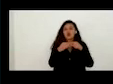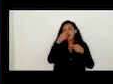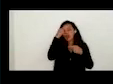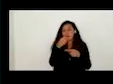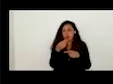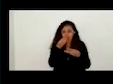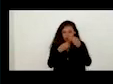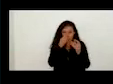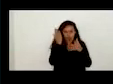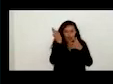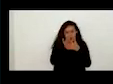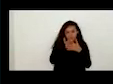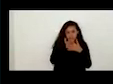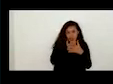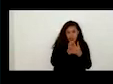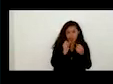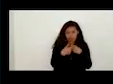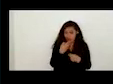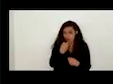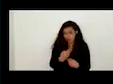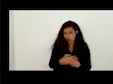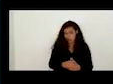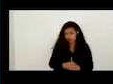una colación saludable?